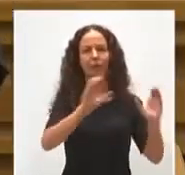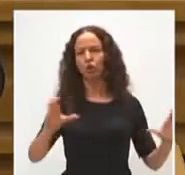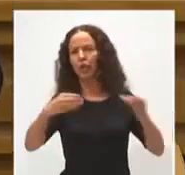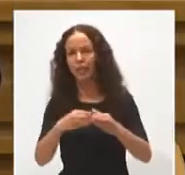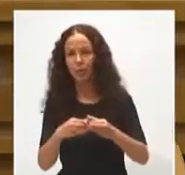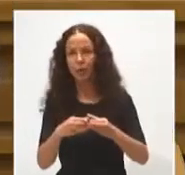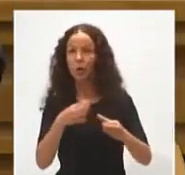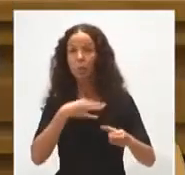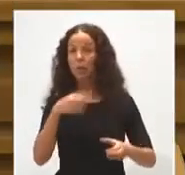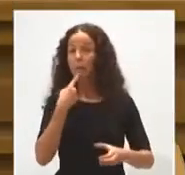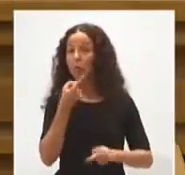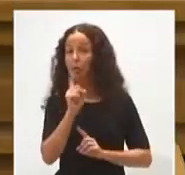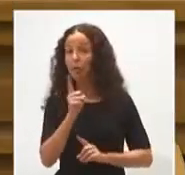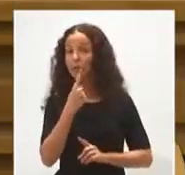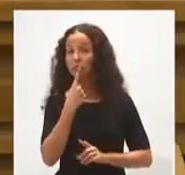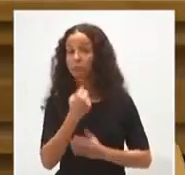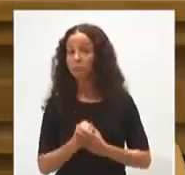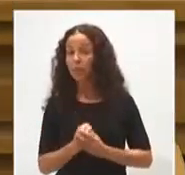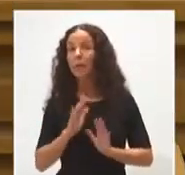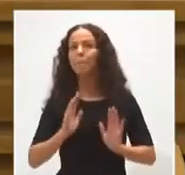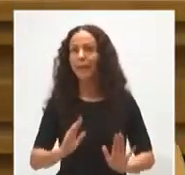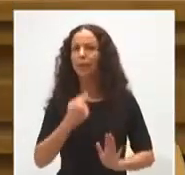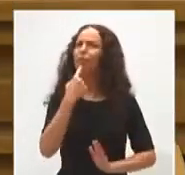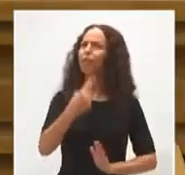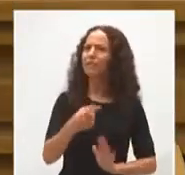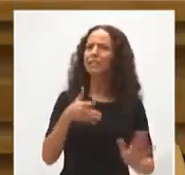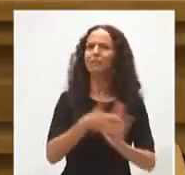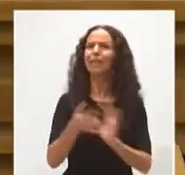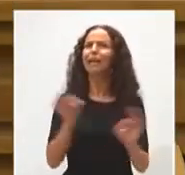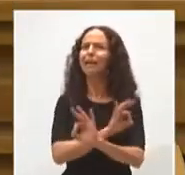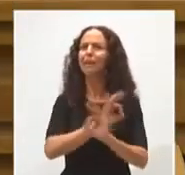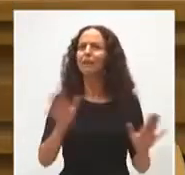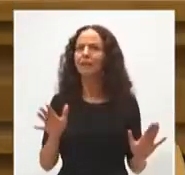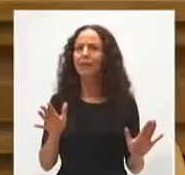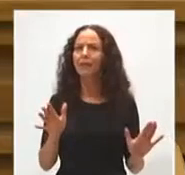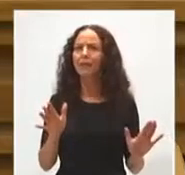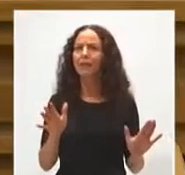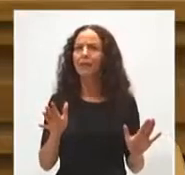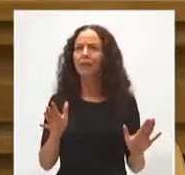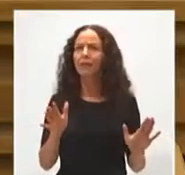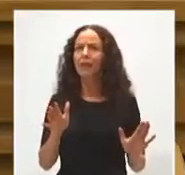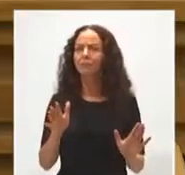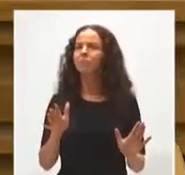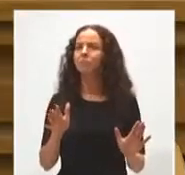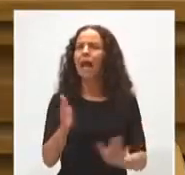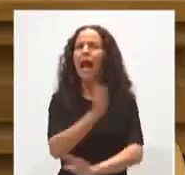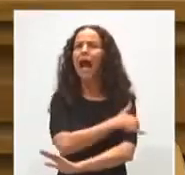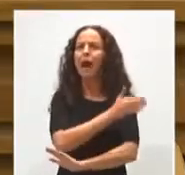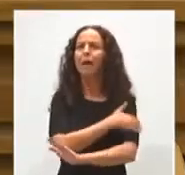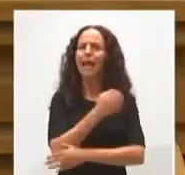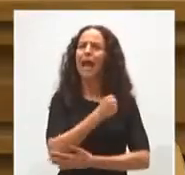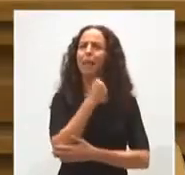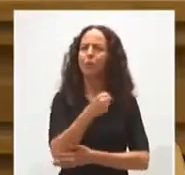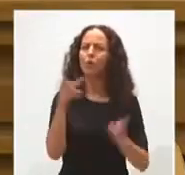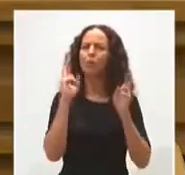podía no decir pero decirlo significa con claridad para nosotros un aval de esperanza de que ese es el camino que tenemos